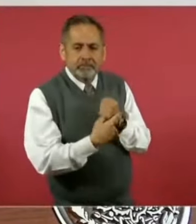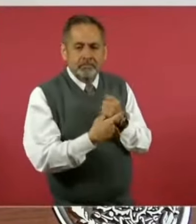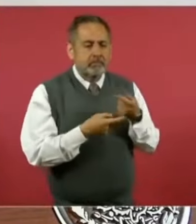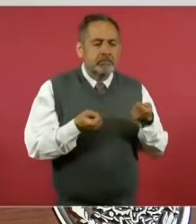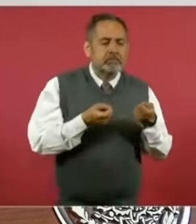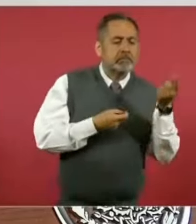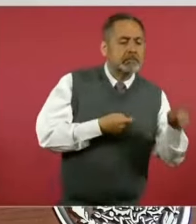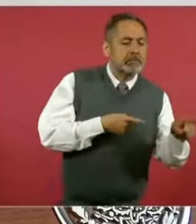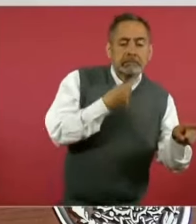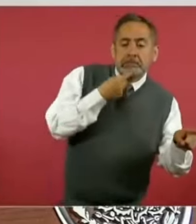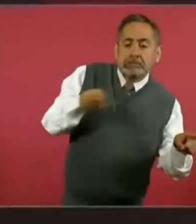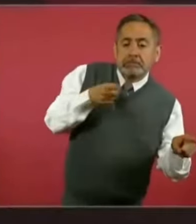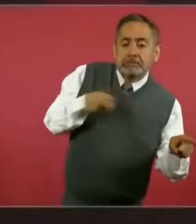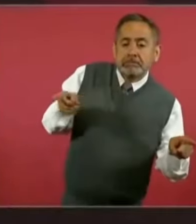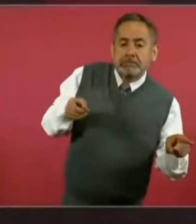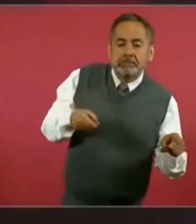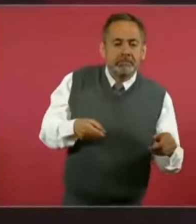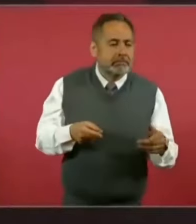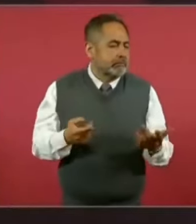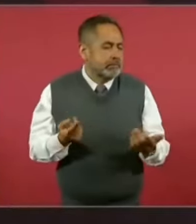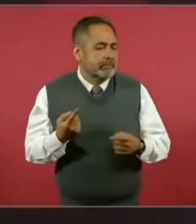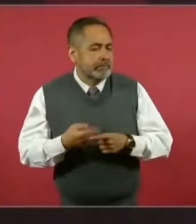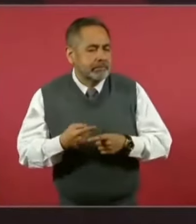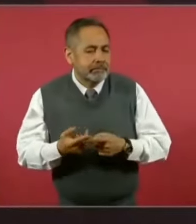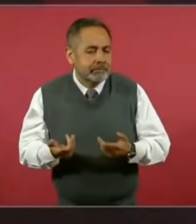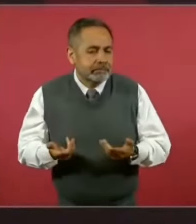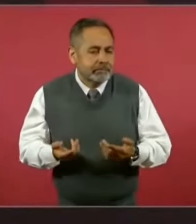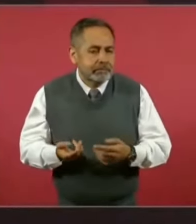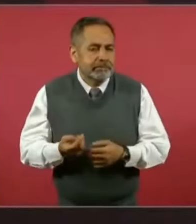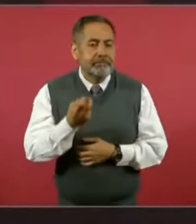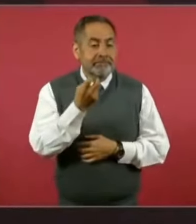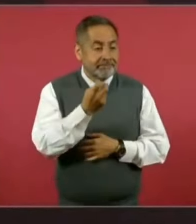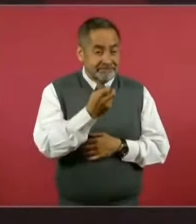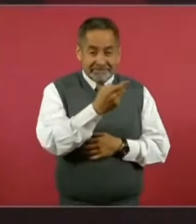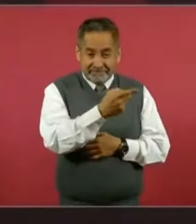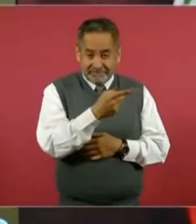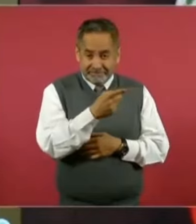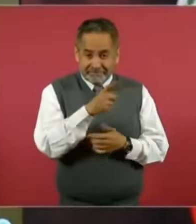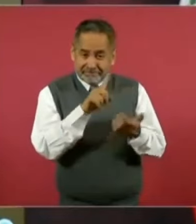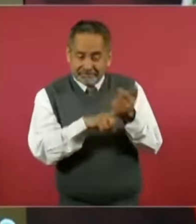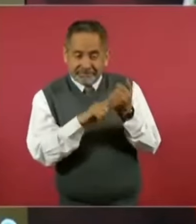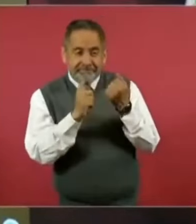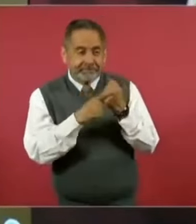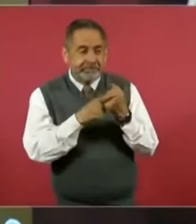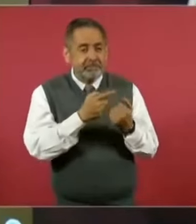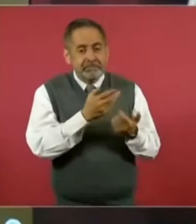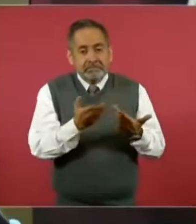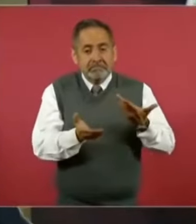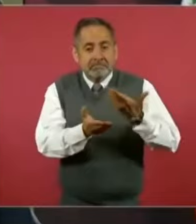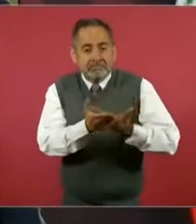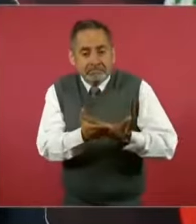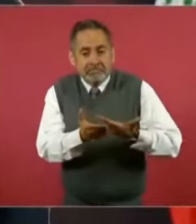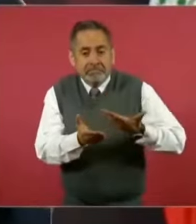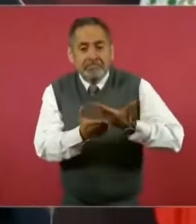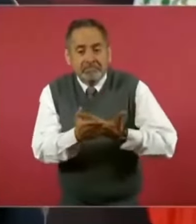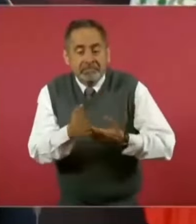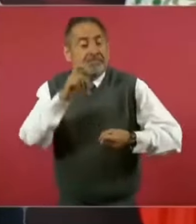esto es lo que han venido proponiendo en el Congreso de Estados Unidos.